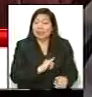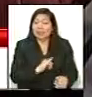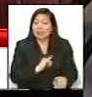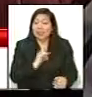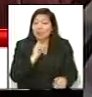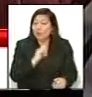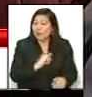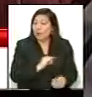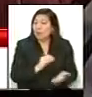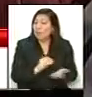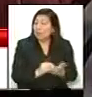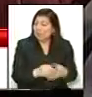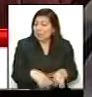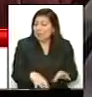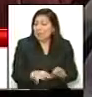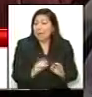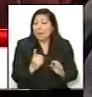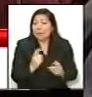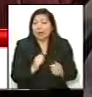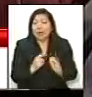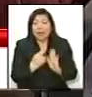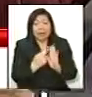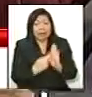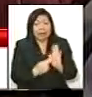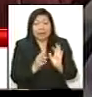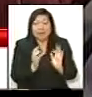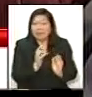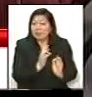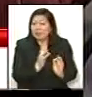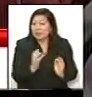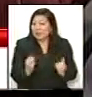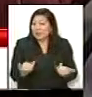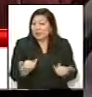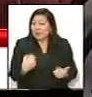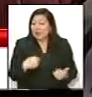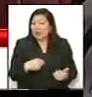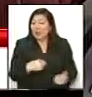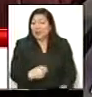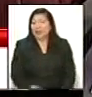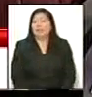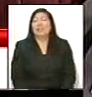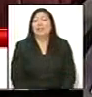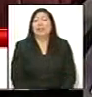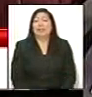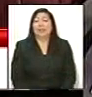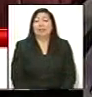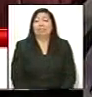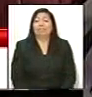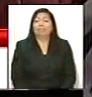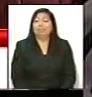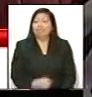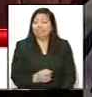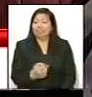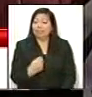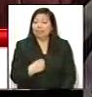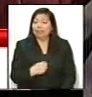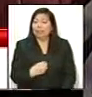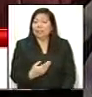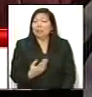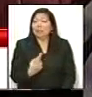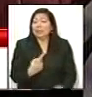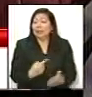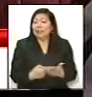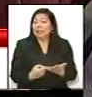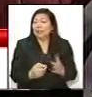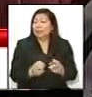es una institución fundamental para la República, estemos o no estemos nosotros. Estemos o no estemos nosotros. Por eso